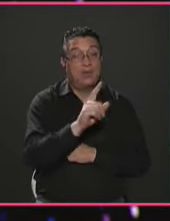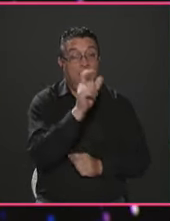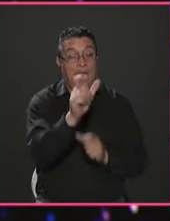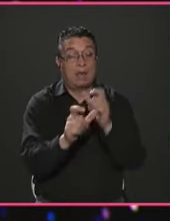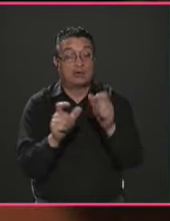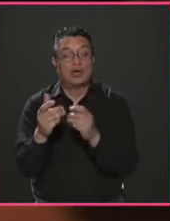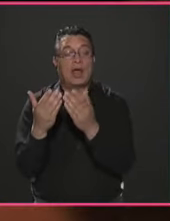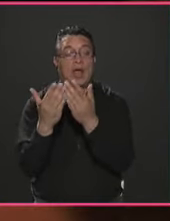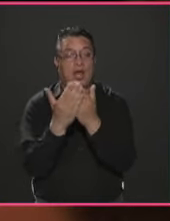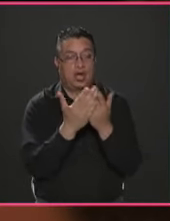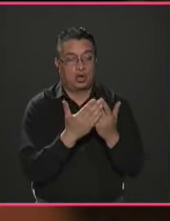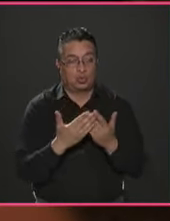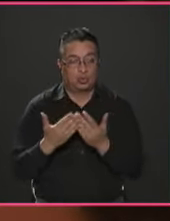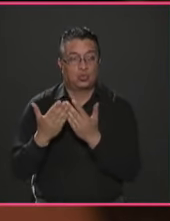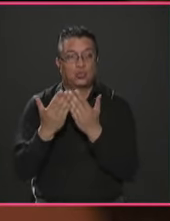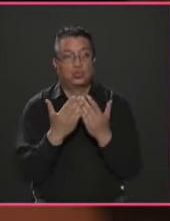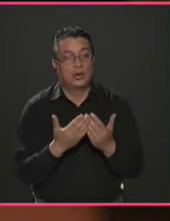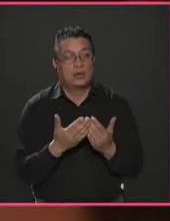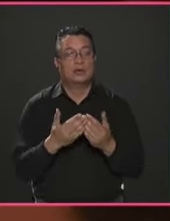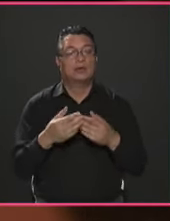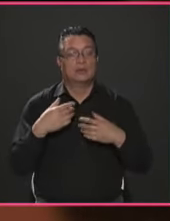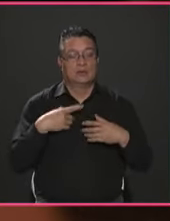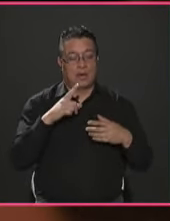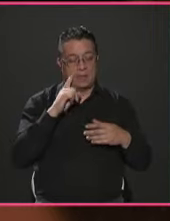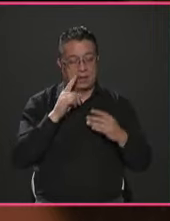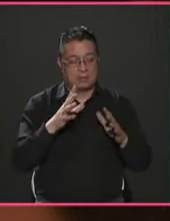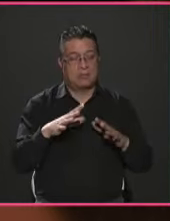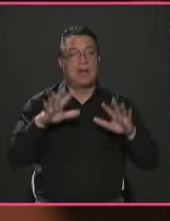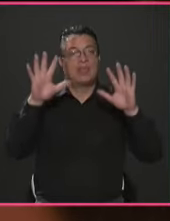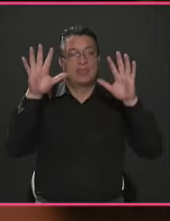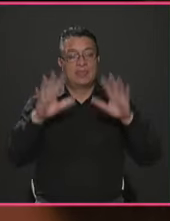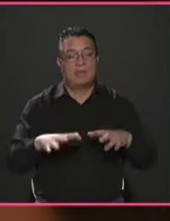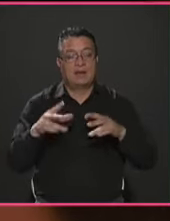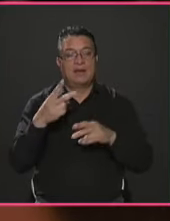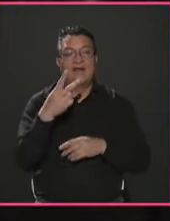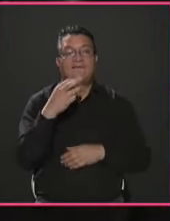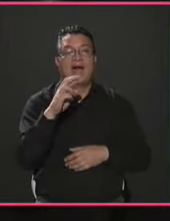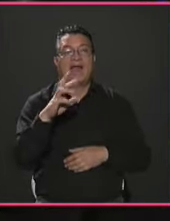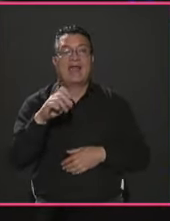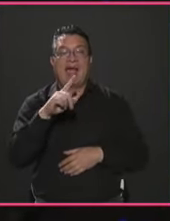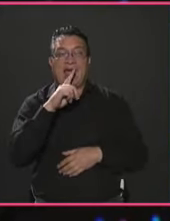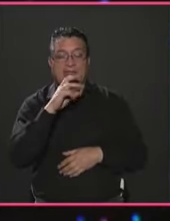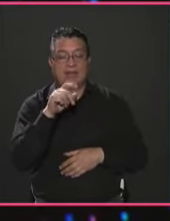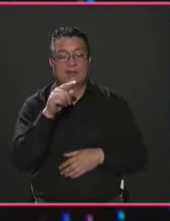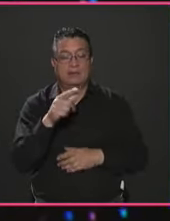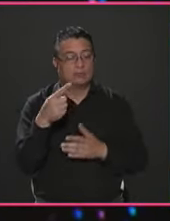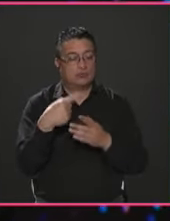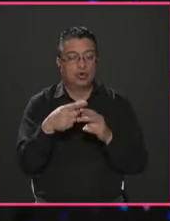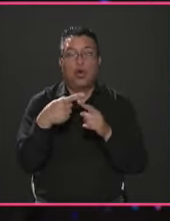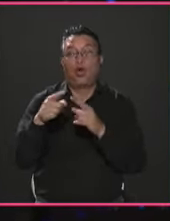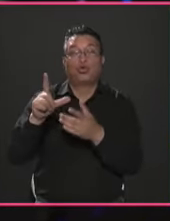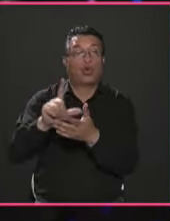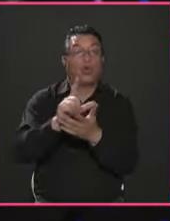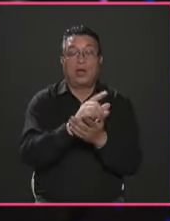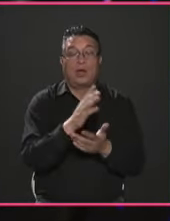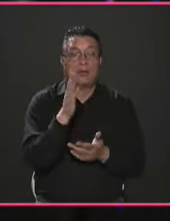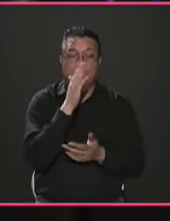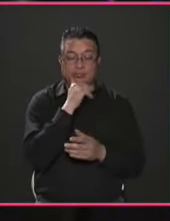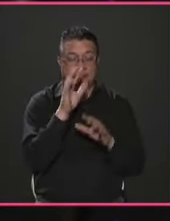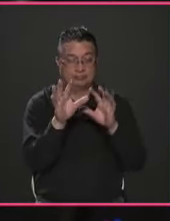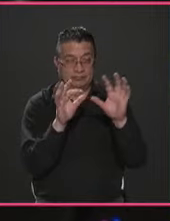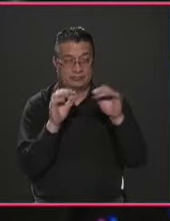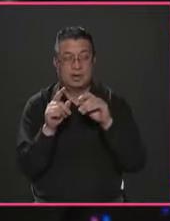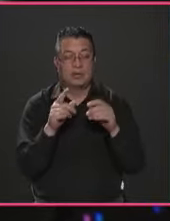personas estudiadas eh tiene alrededor de 10,000 variantes nobeles que no habían sido discrito otra parte del mundo y que